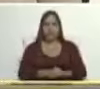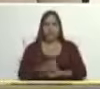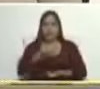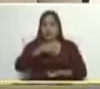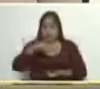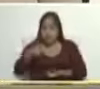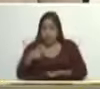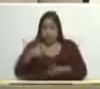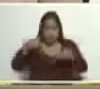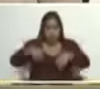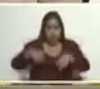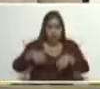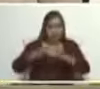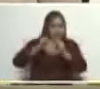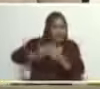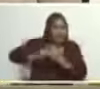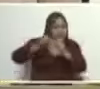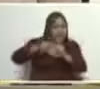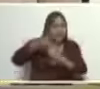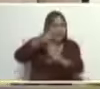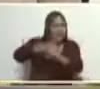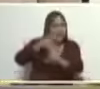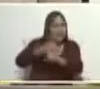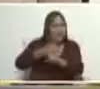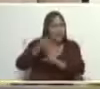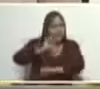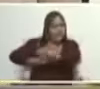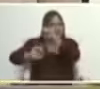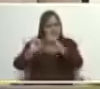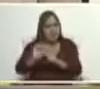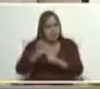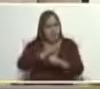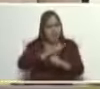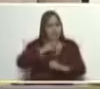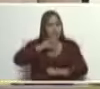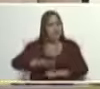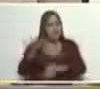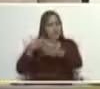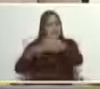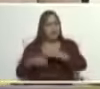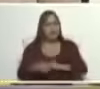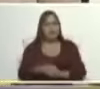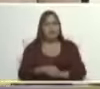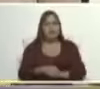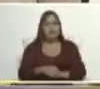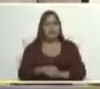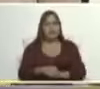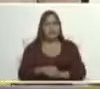Ahora, en esta resistencia innata,